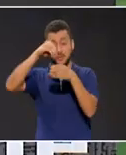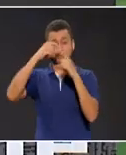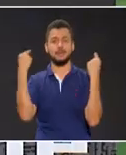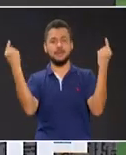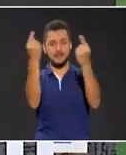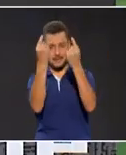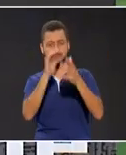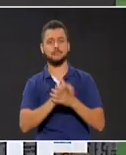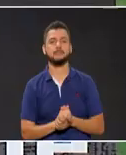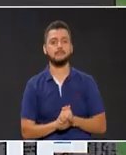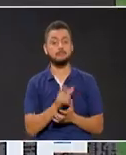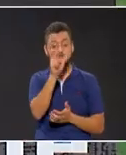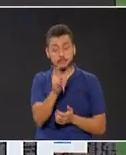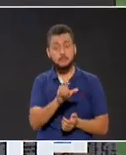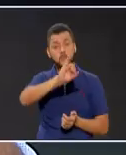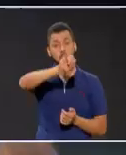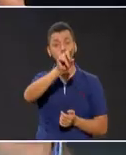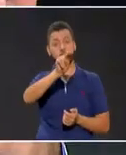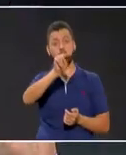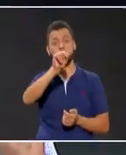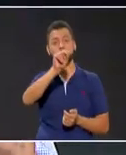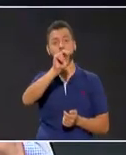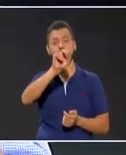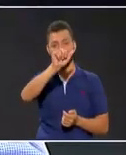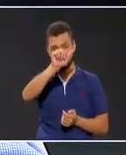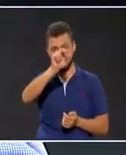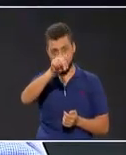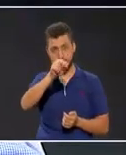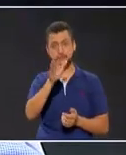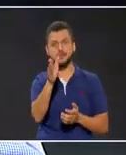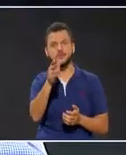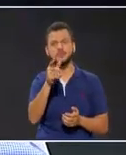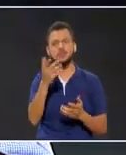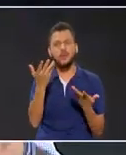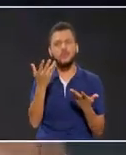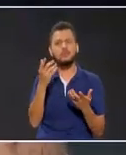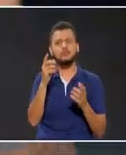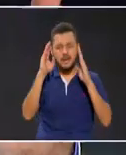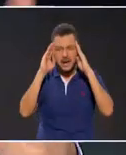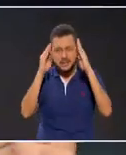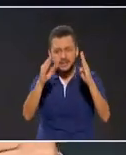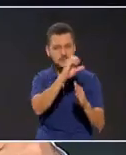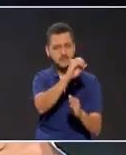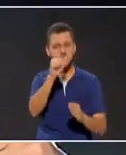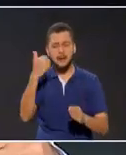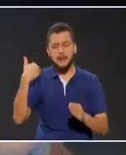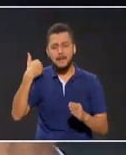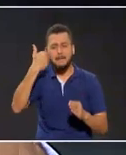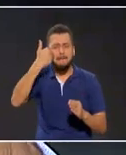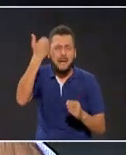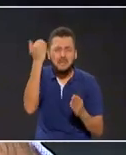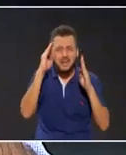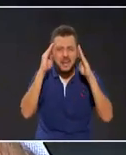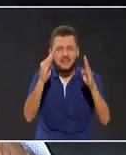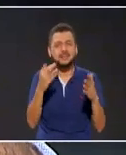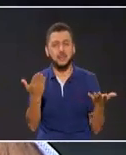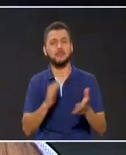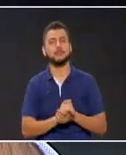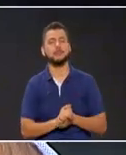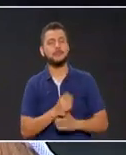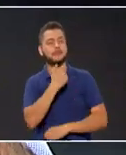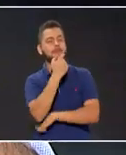Gómez hablando de adulto mayor. Las personas adultas tienen cosas muy importantes y mucho que aportar a la ciudad. Tienen